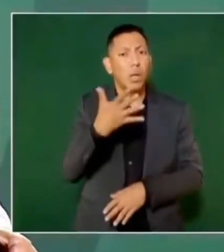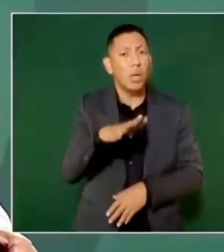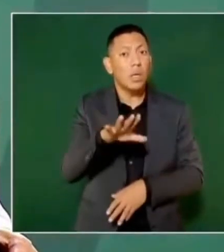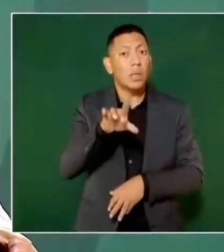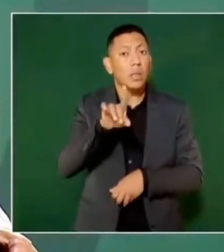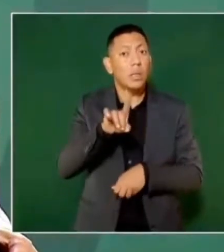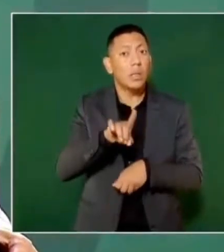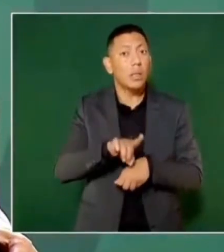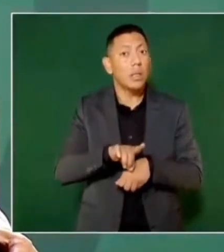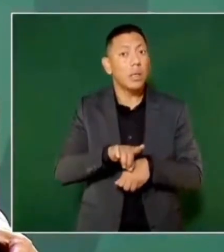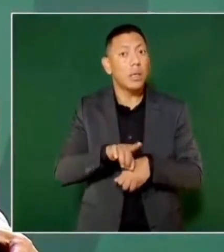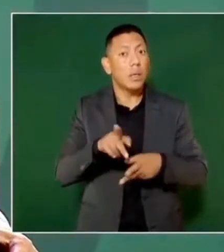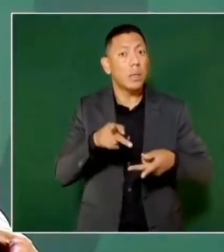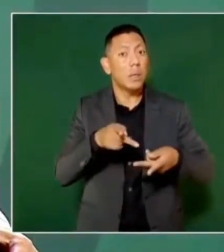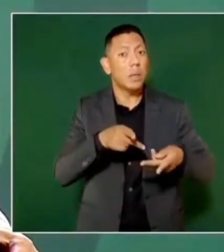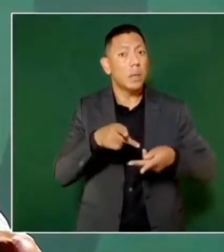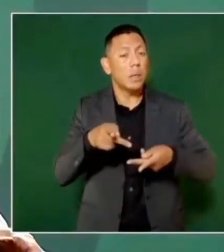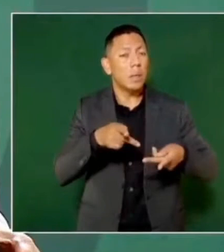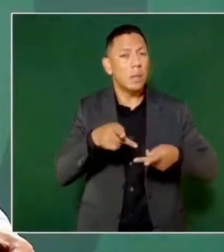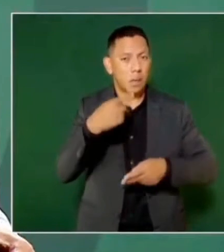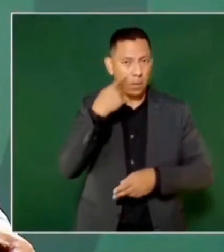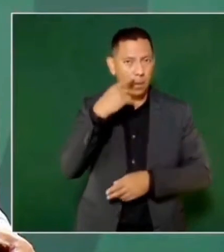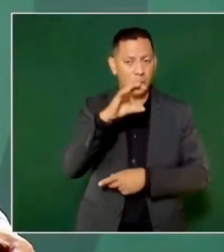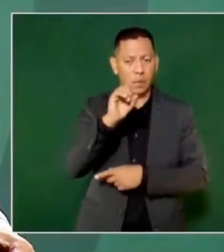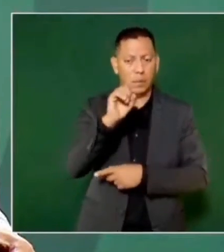el protocolo de Estambul,